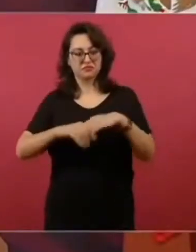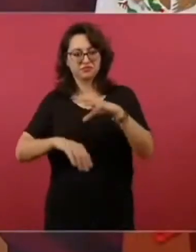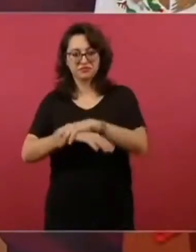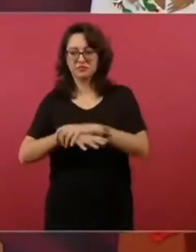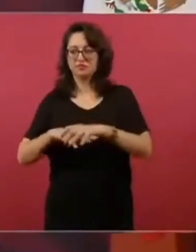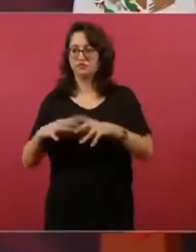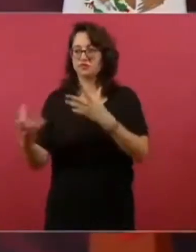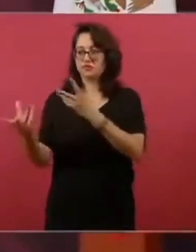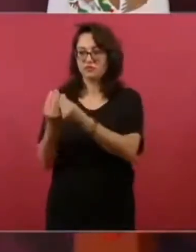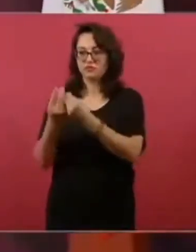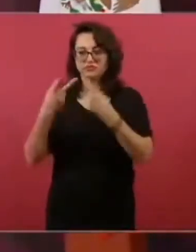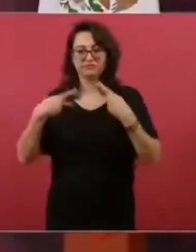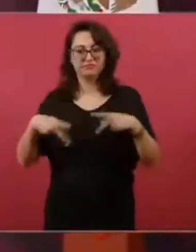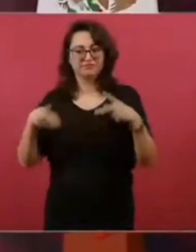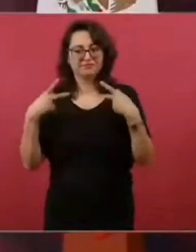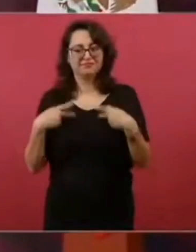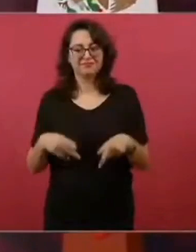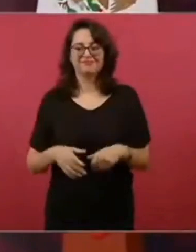era